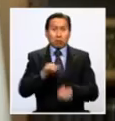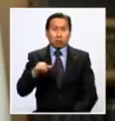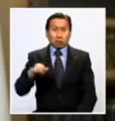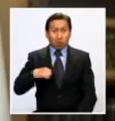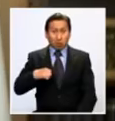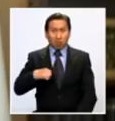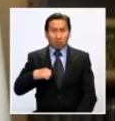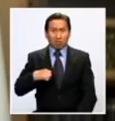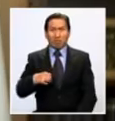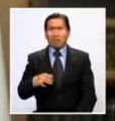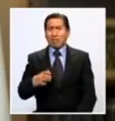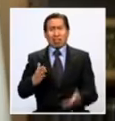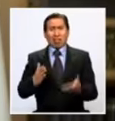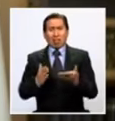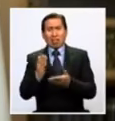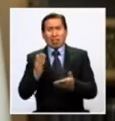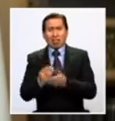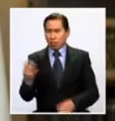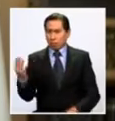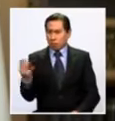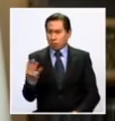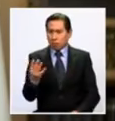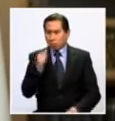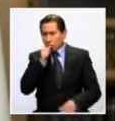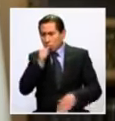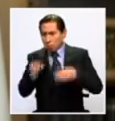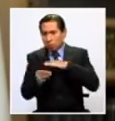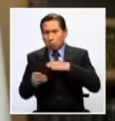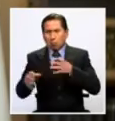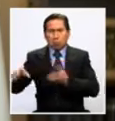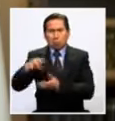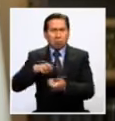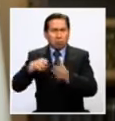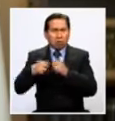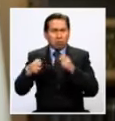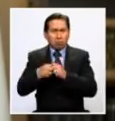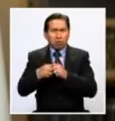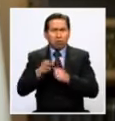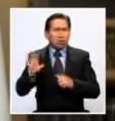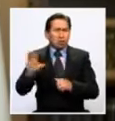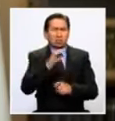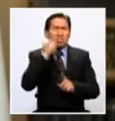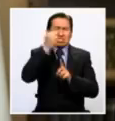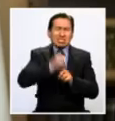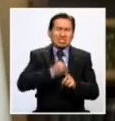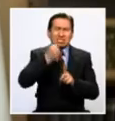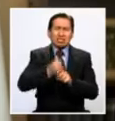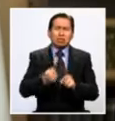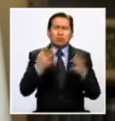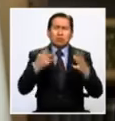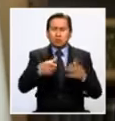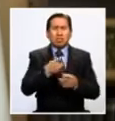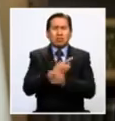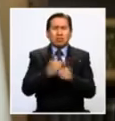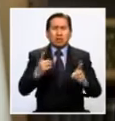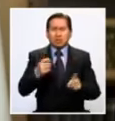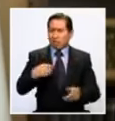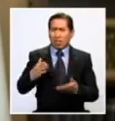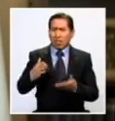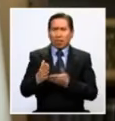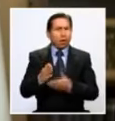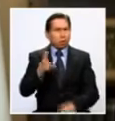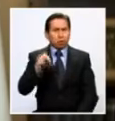segundo que cuatro corruptos empañen el esfuerzo de tanto luchador boliviano por la democracia y por